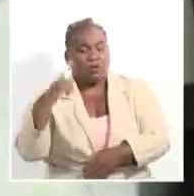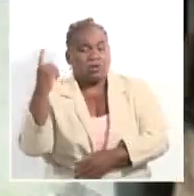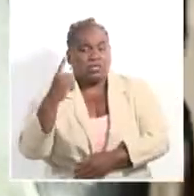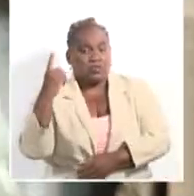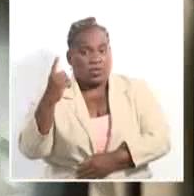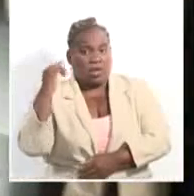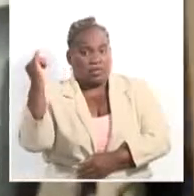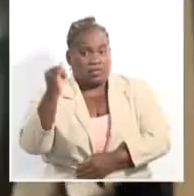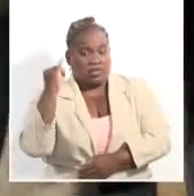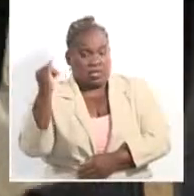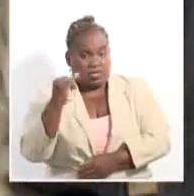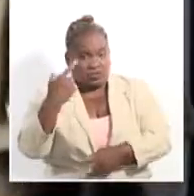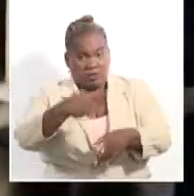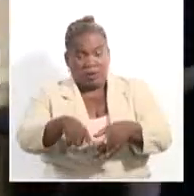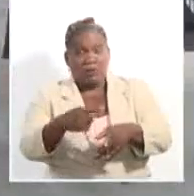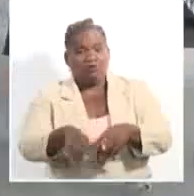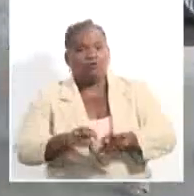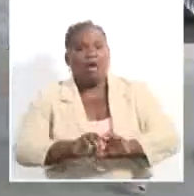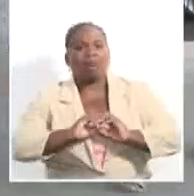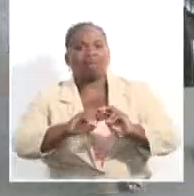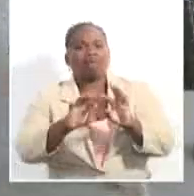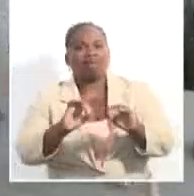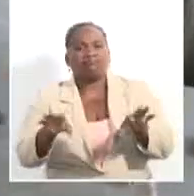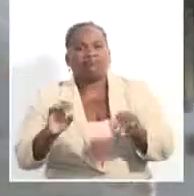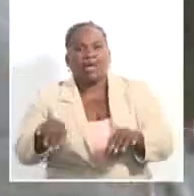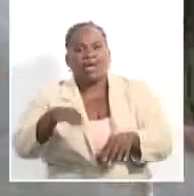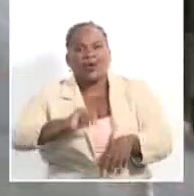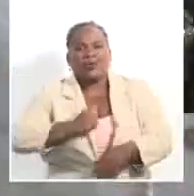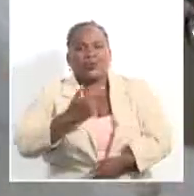ya promueven la identidad cubana. Con la